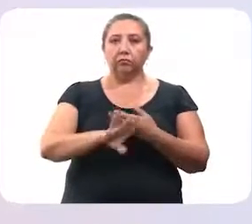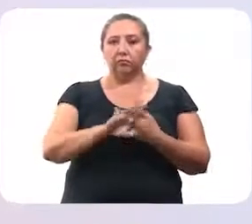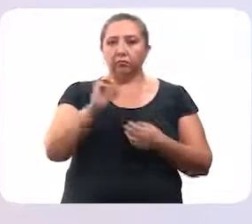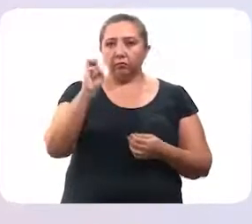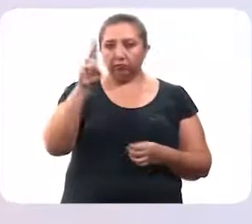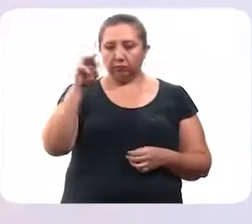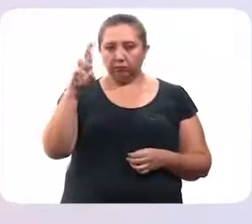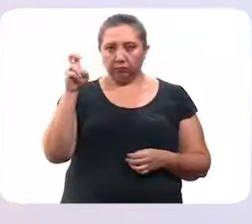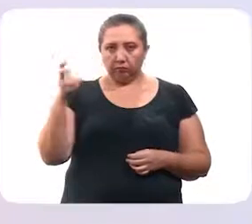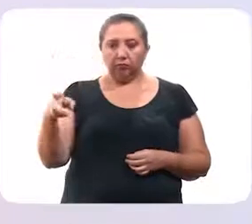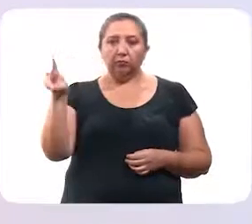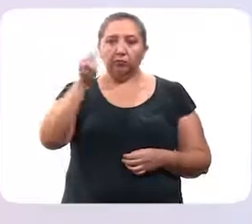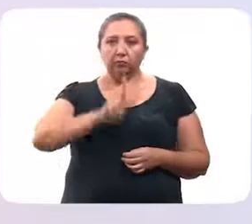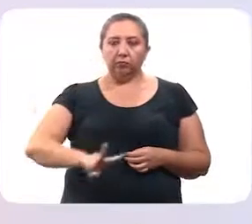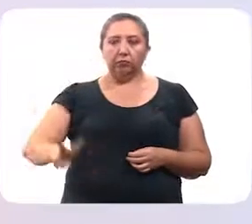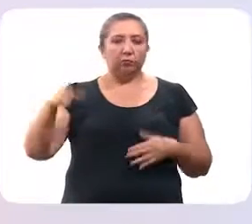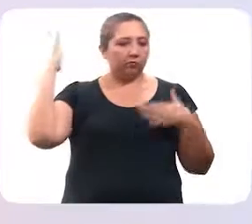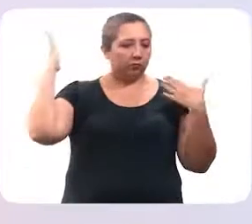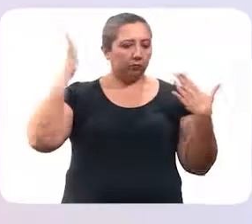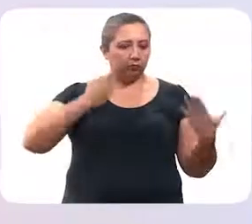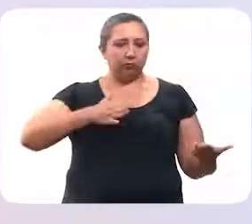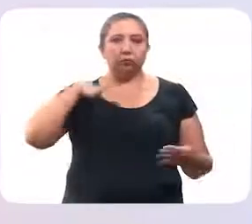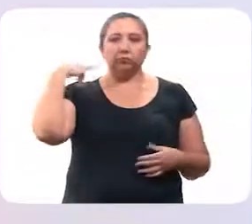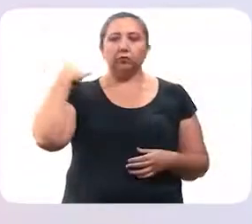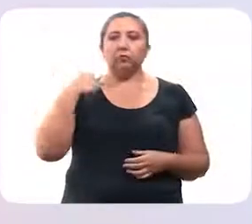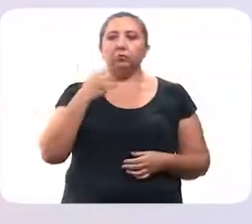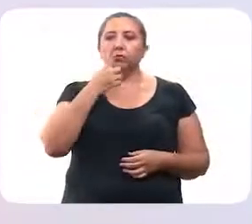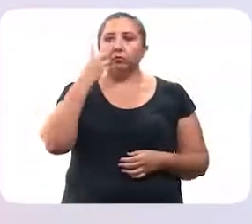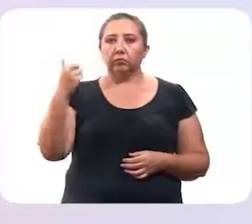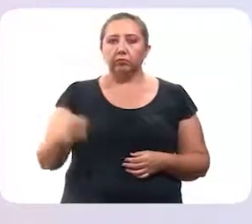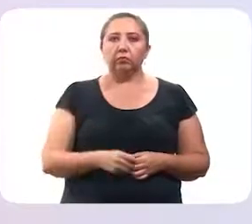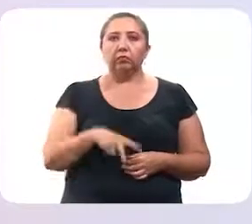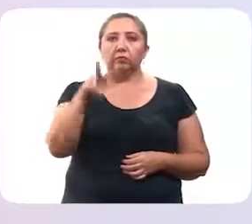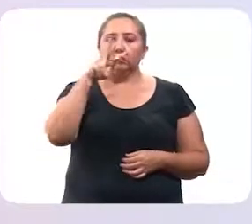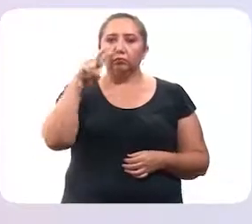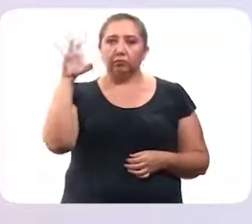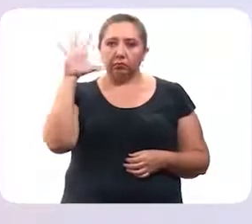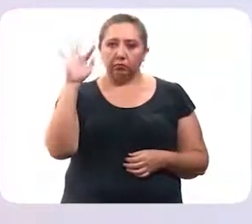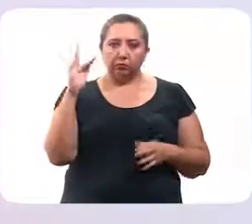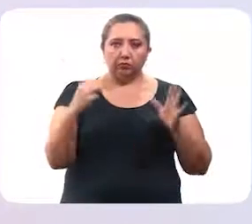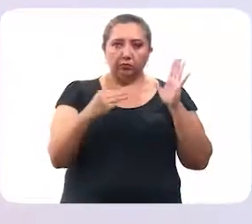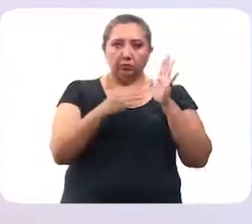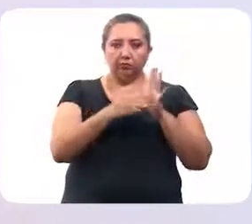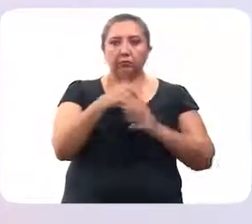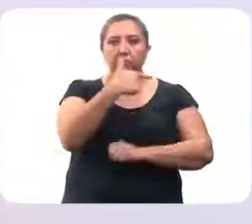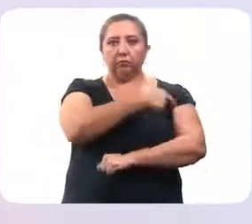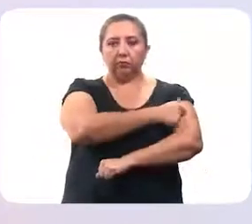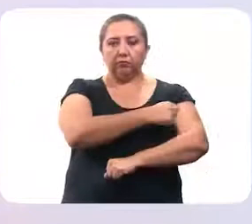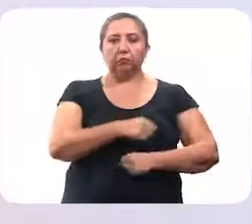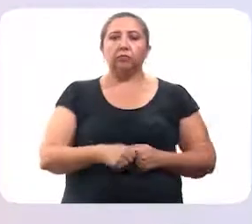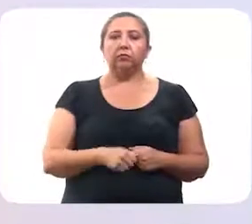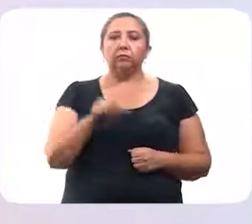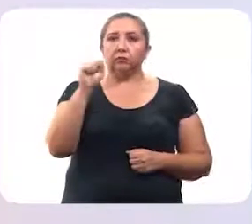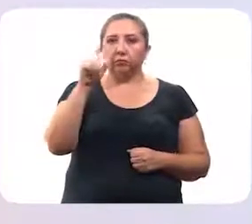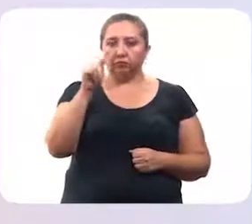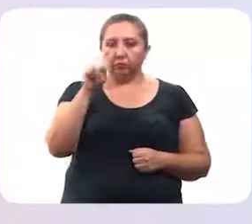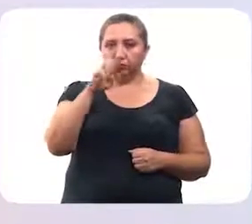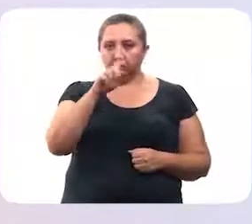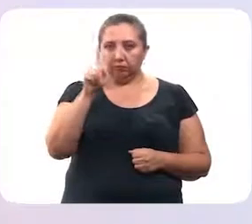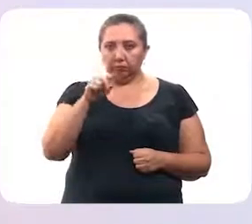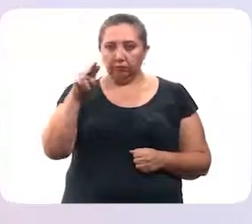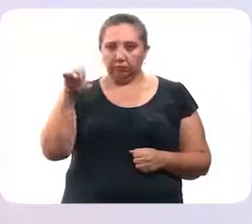Omicron. Este viernes arribó a Yucatán un nuevo cargamento con 240,000 vacunas de la farmacéutica